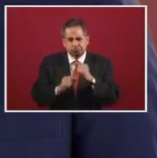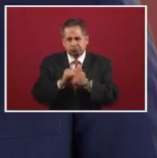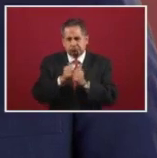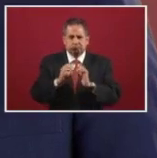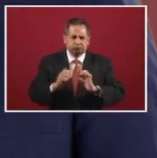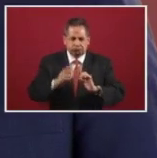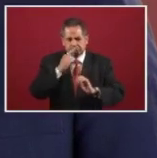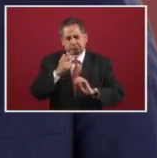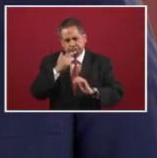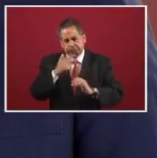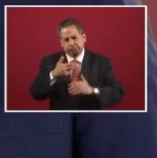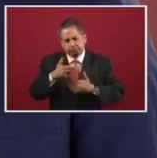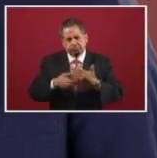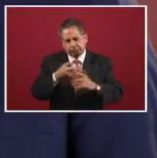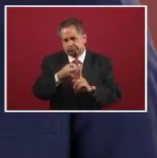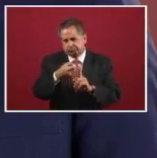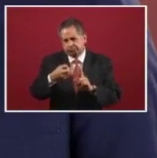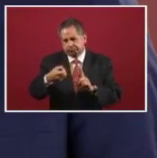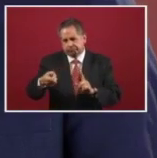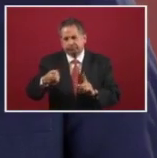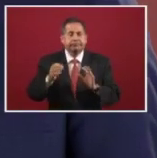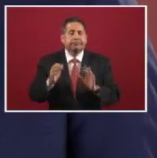resolviendo para